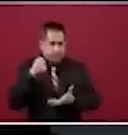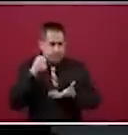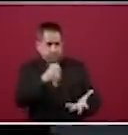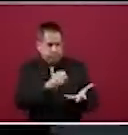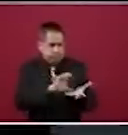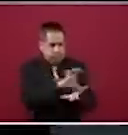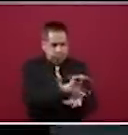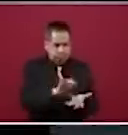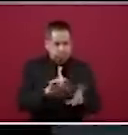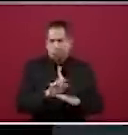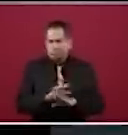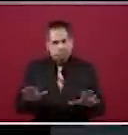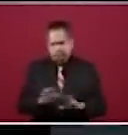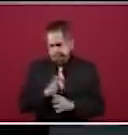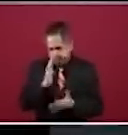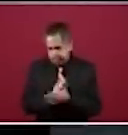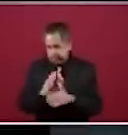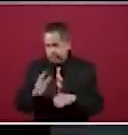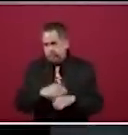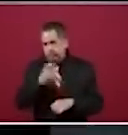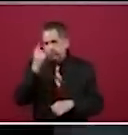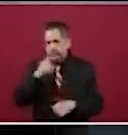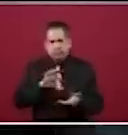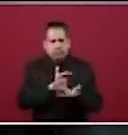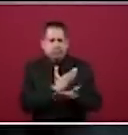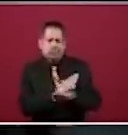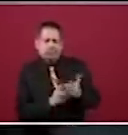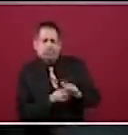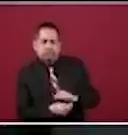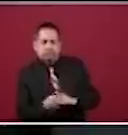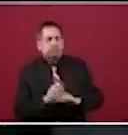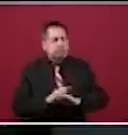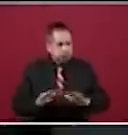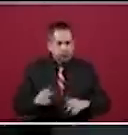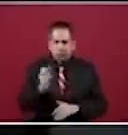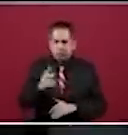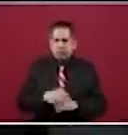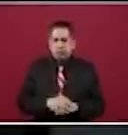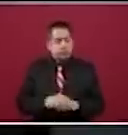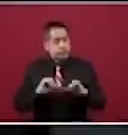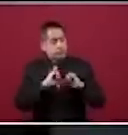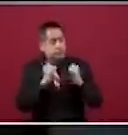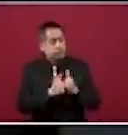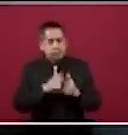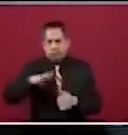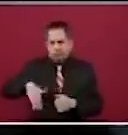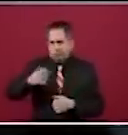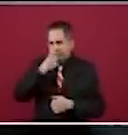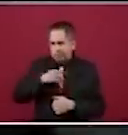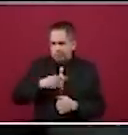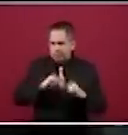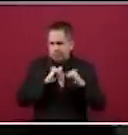civil, porque pues las entregaban con moche. Estas organizaciones de las que nos ha hablado